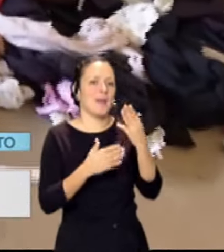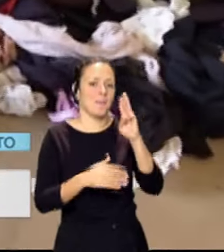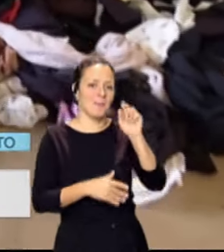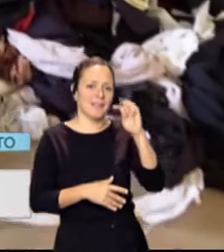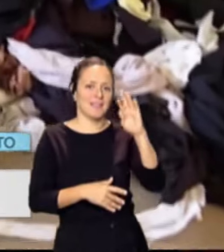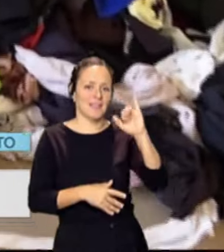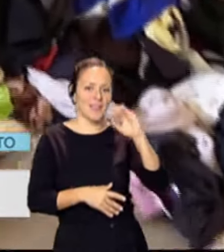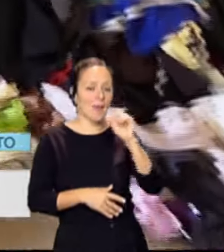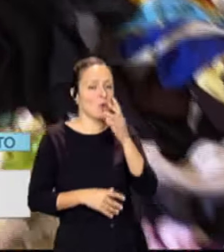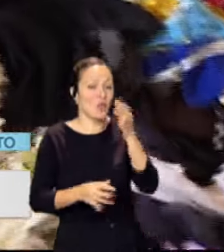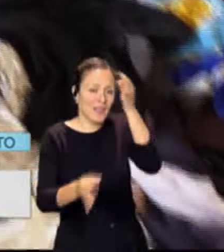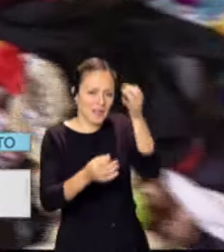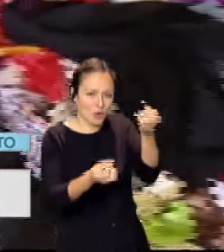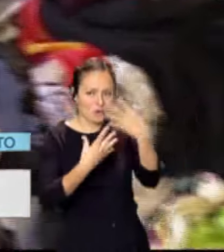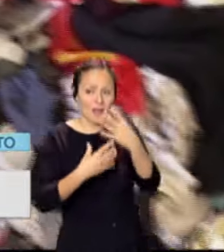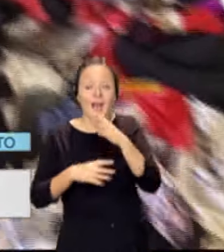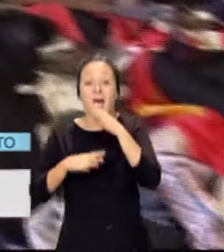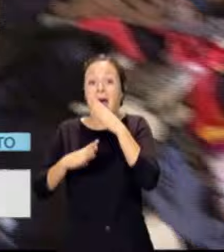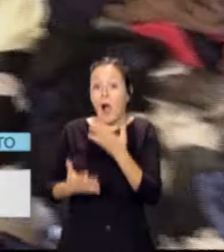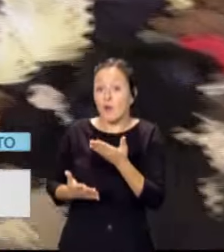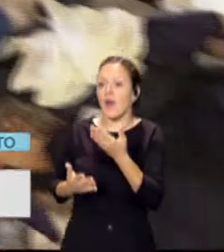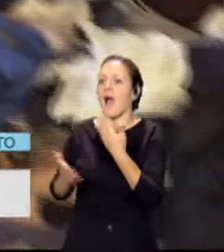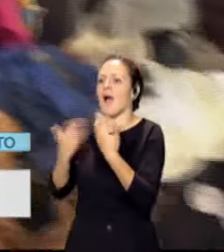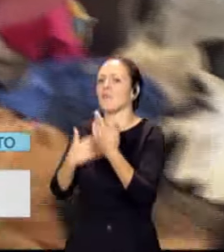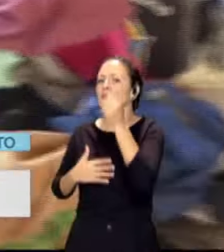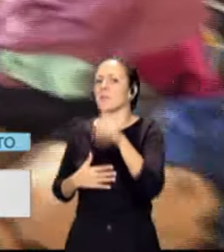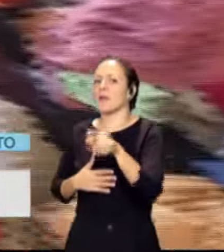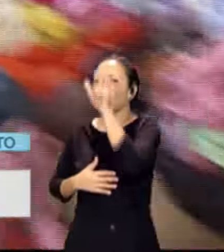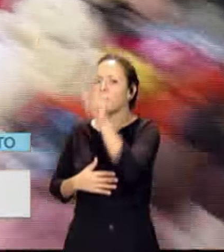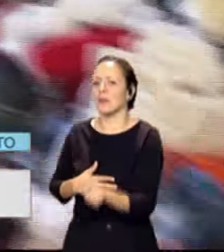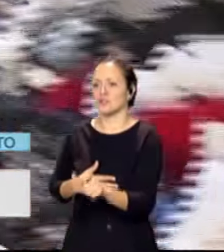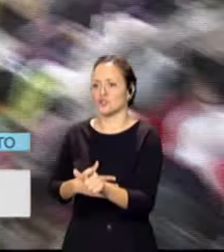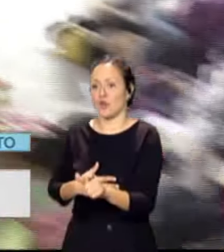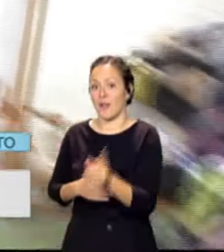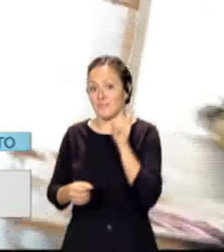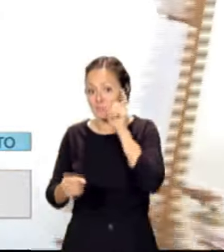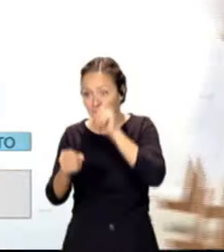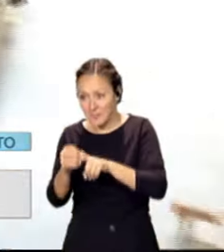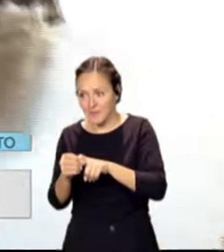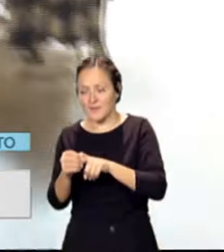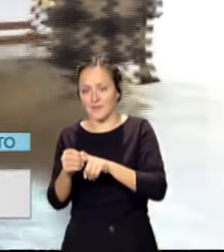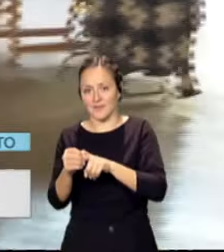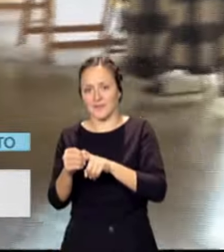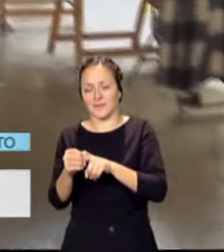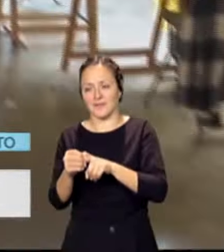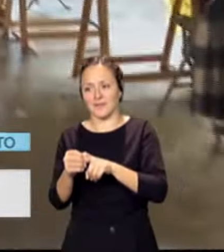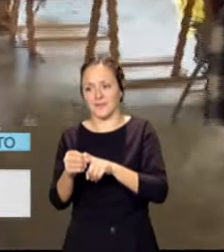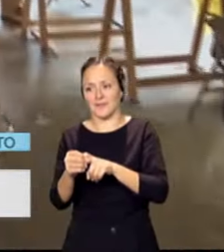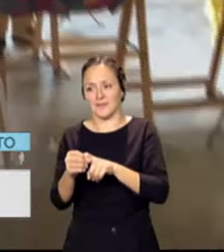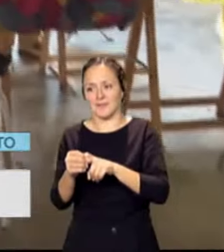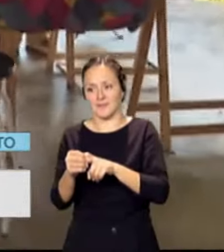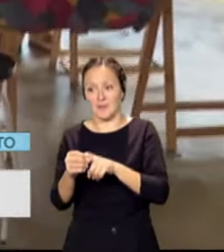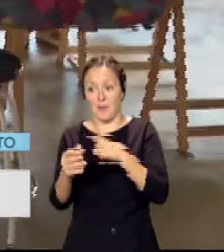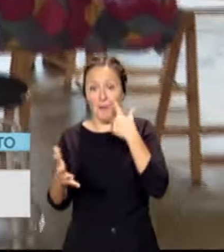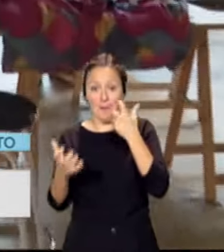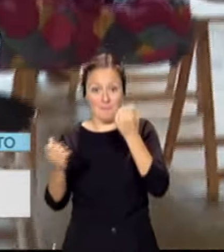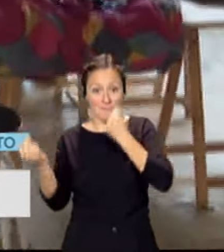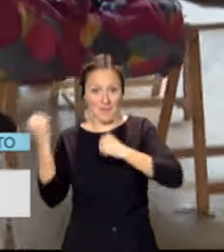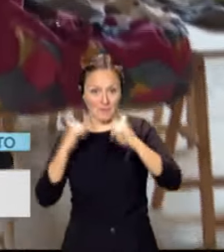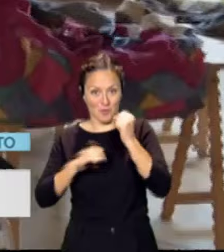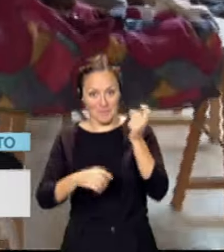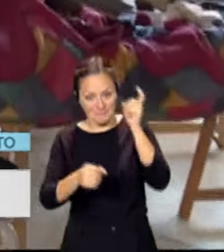Pues estivalis ahora vamos a hablar también con una de esas personas que está formando parte que está participando en esta performa para que nos